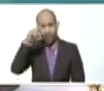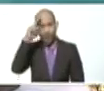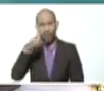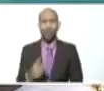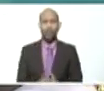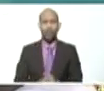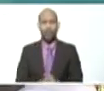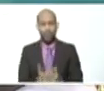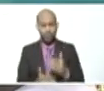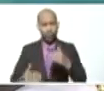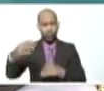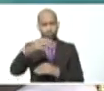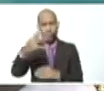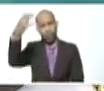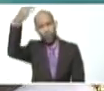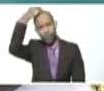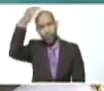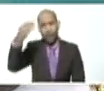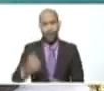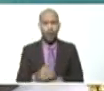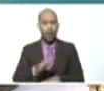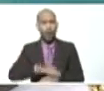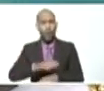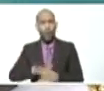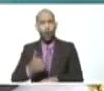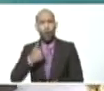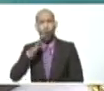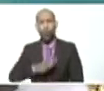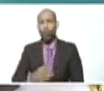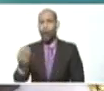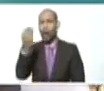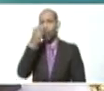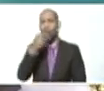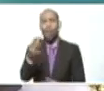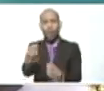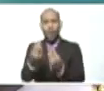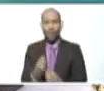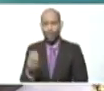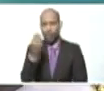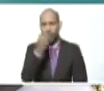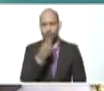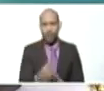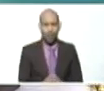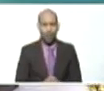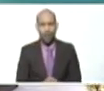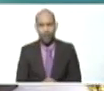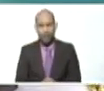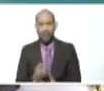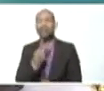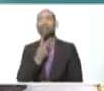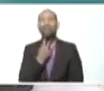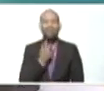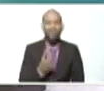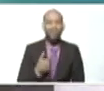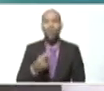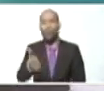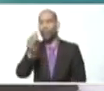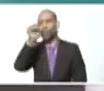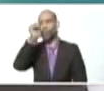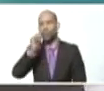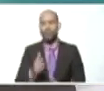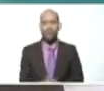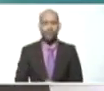reino, porque estuve hambriento y me dieron de comer, sediento y me dieron de